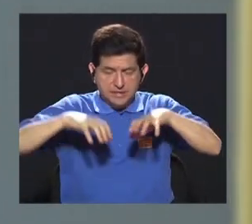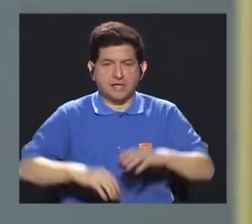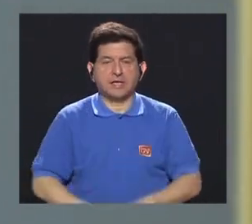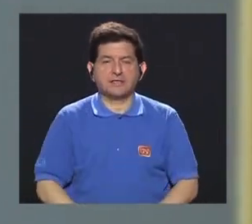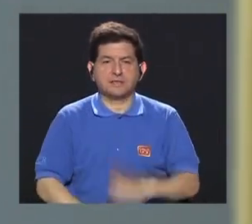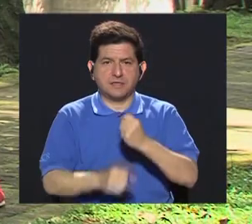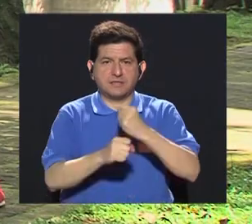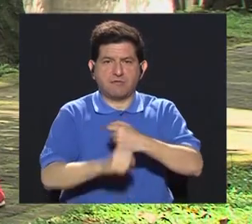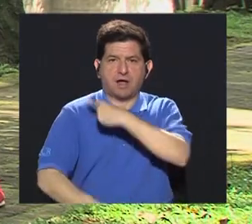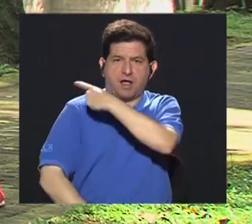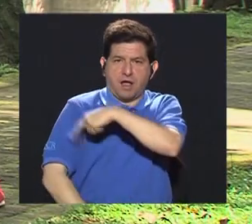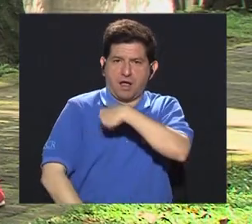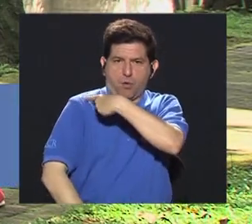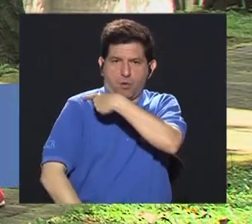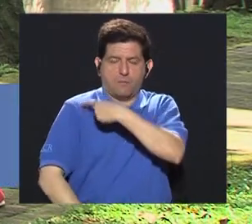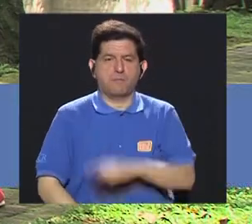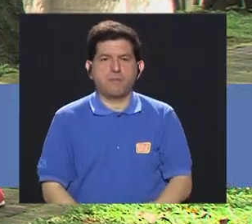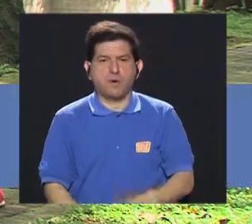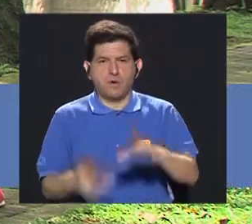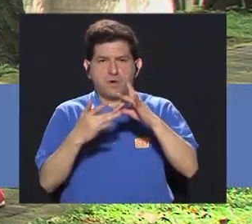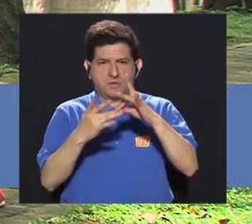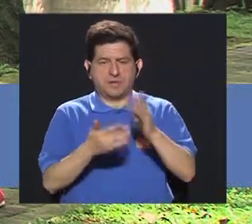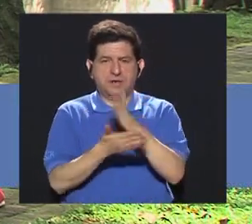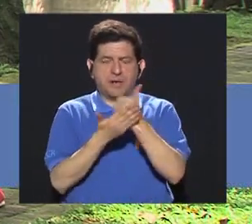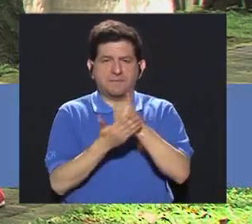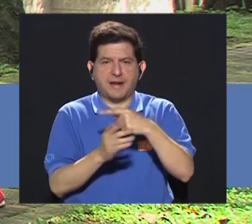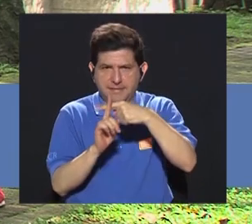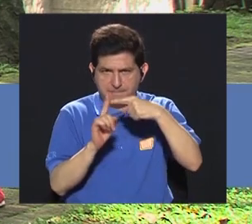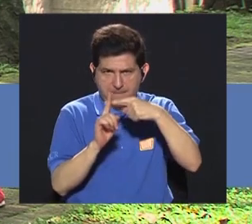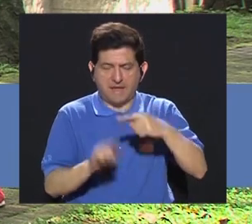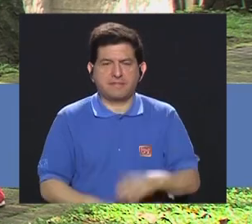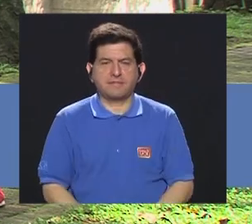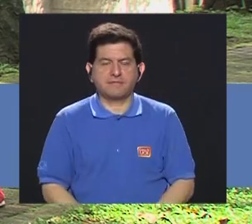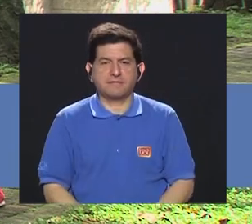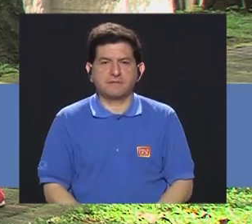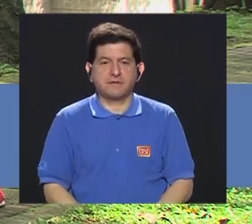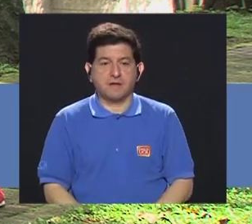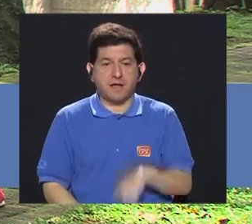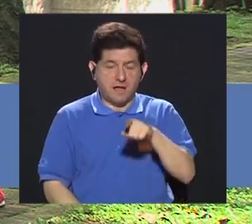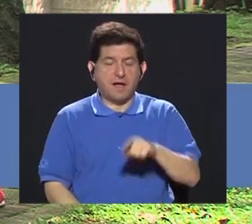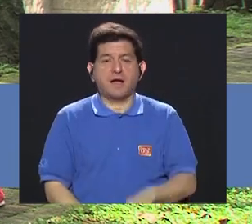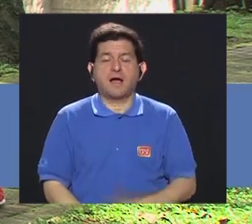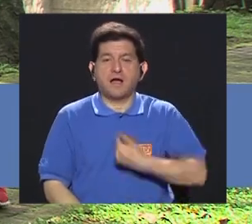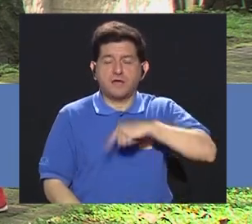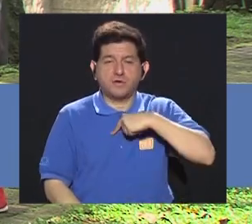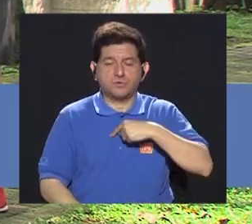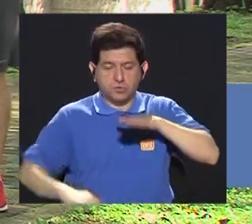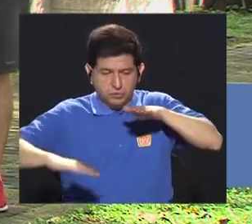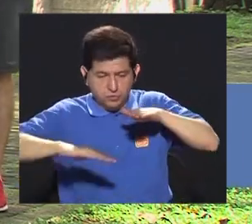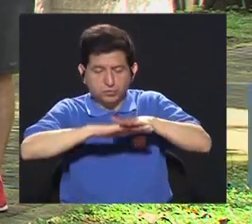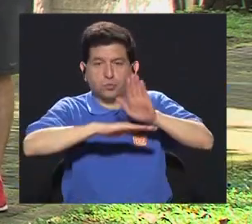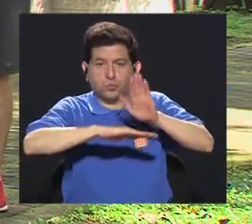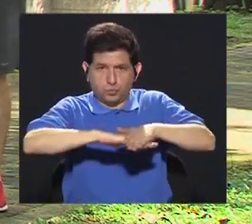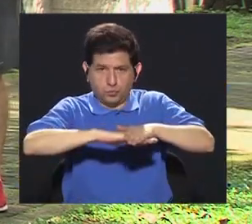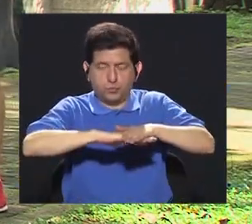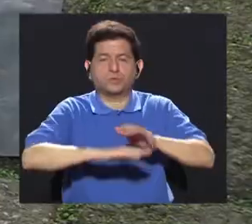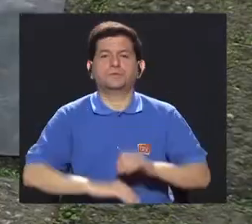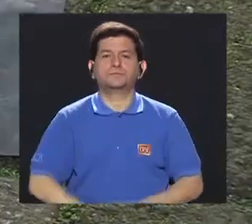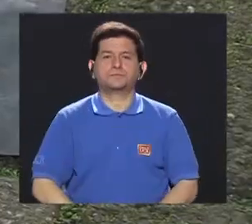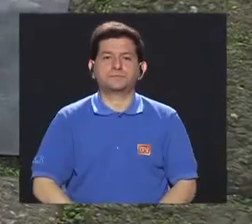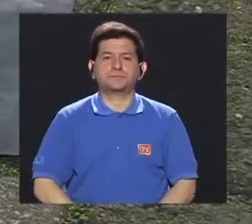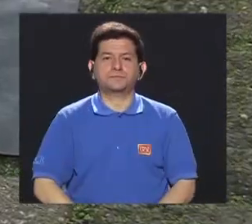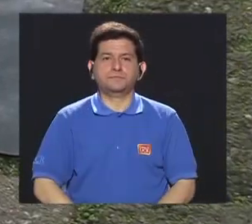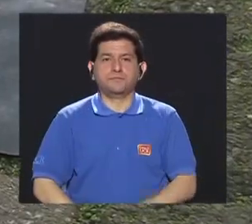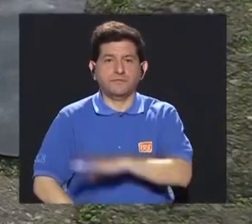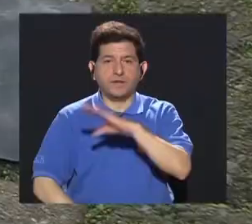El siguiente ejercicio que vamos a hacer es para trabajar el hombro. Vamos a trabajar más que toda la parte medial del hombro. Entonces lo que vamos a hacer es que vamos a majar la banda con